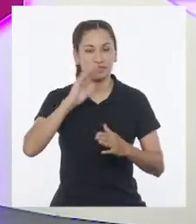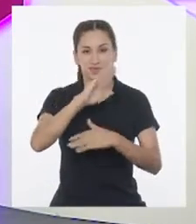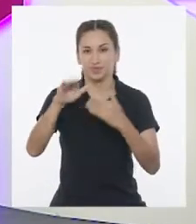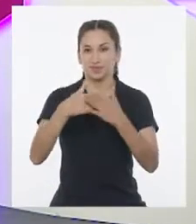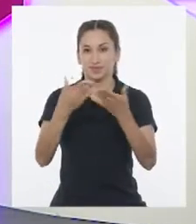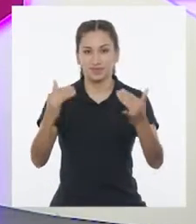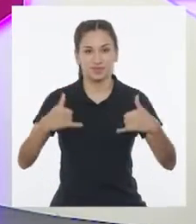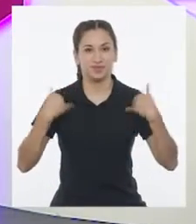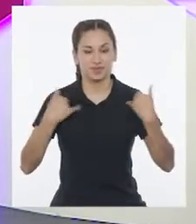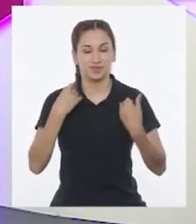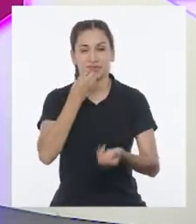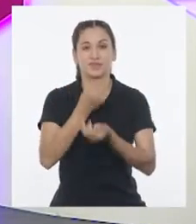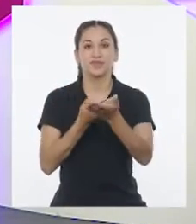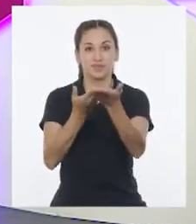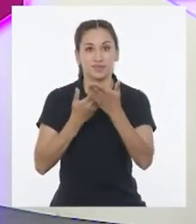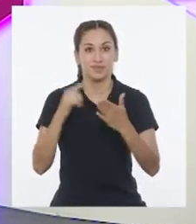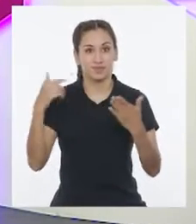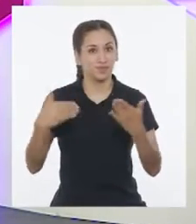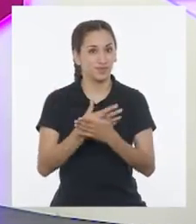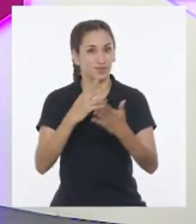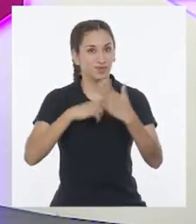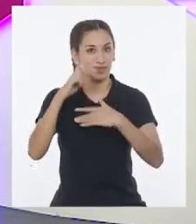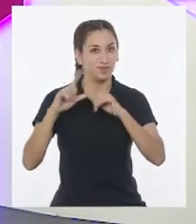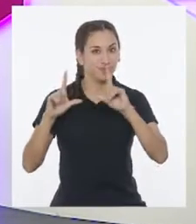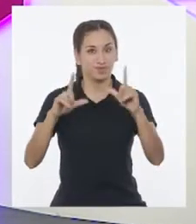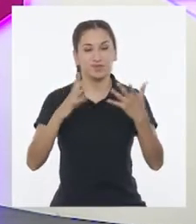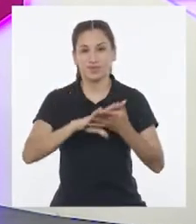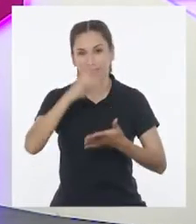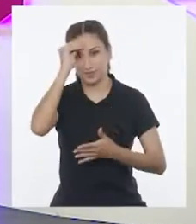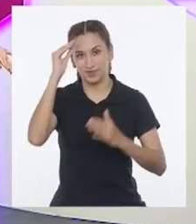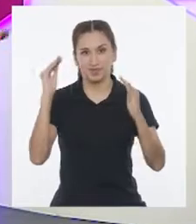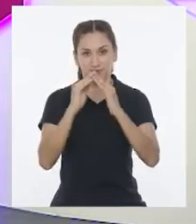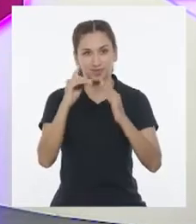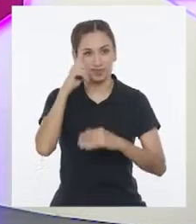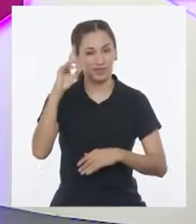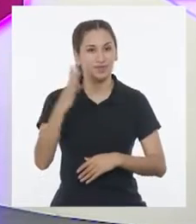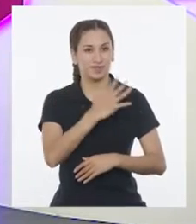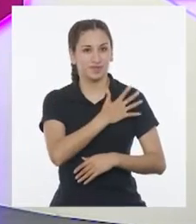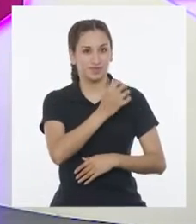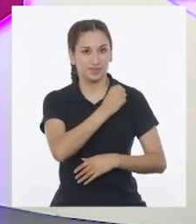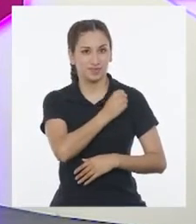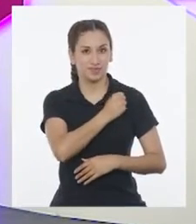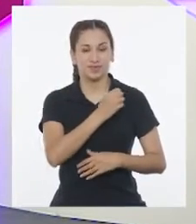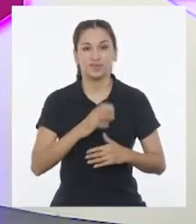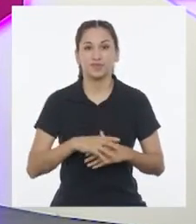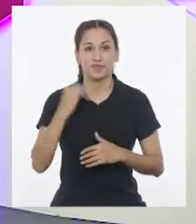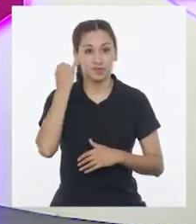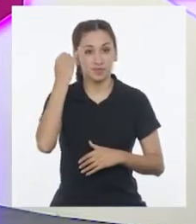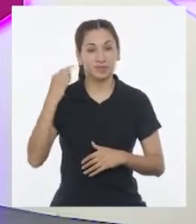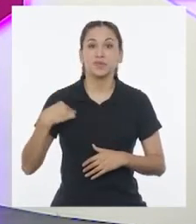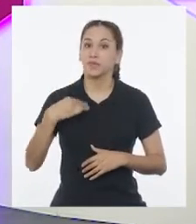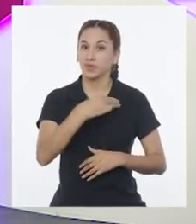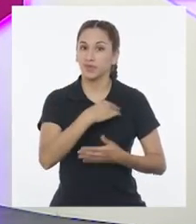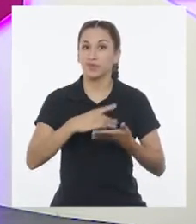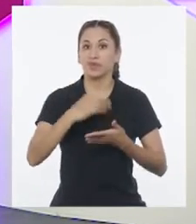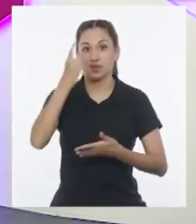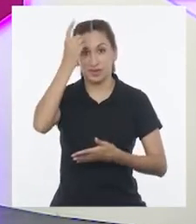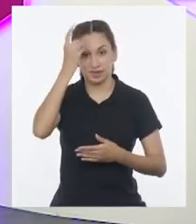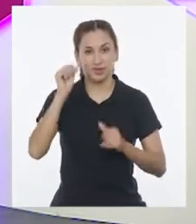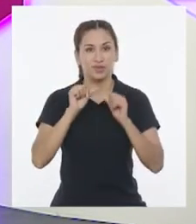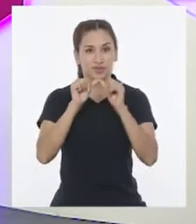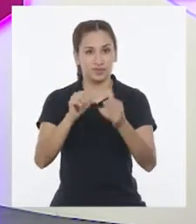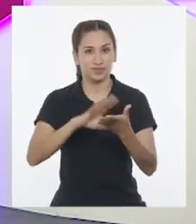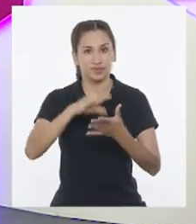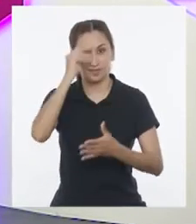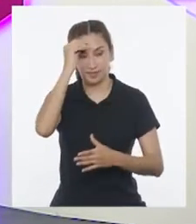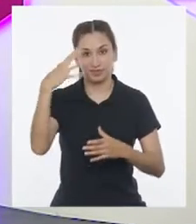Hola chicas y chicos, bienvenidas y bienvenidos a un nuevo programa de Aprende en Casa para Quinto de Secundaria. Una iniciativa del Ministerio